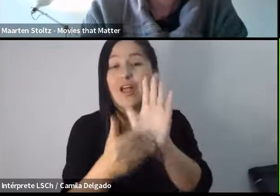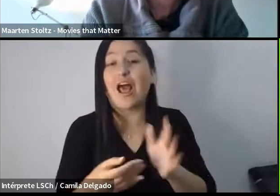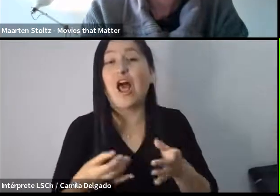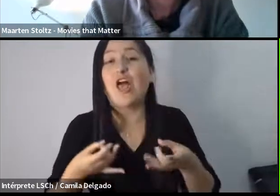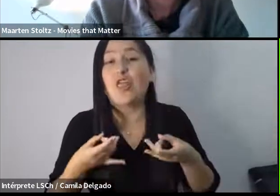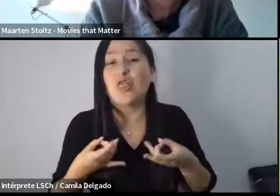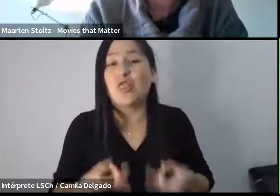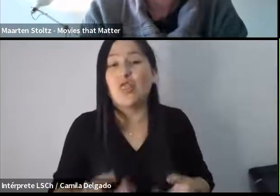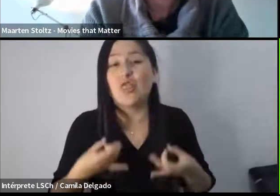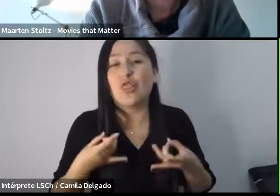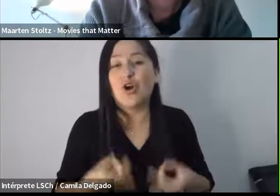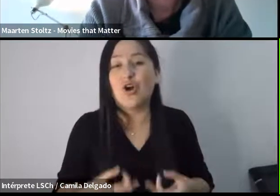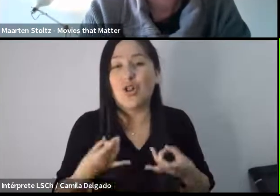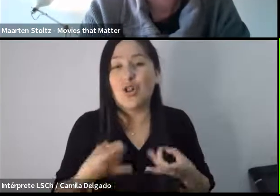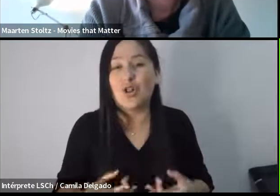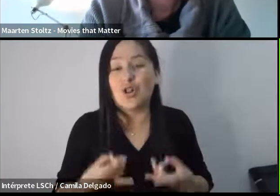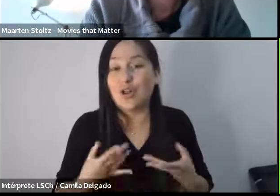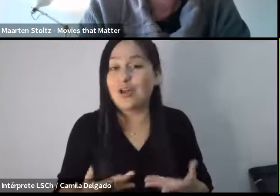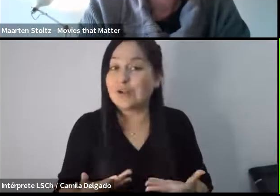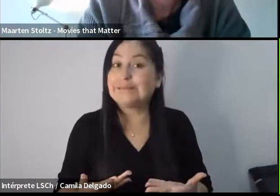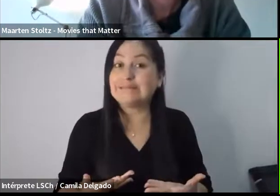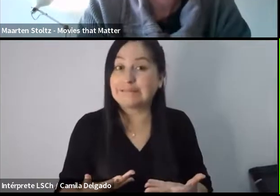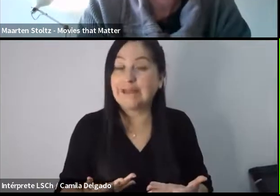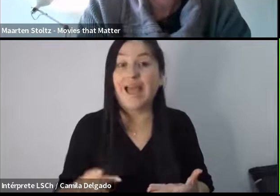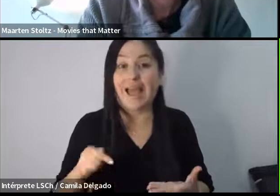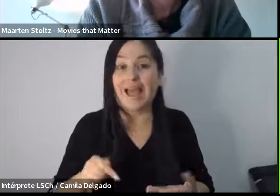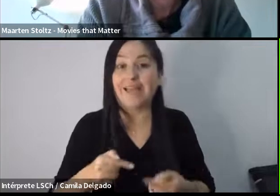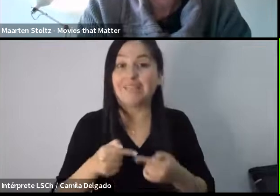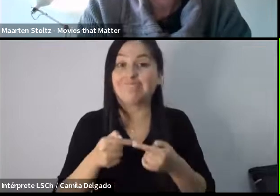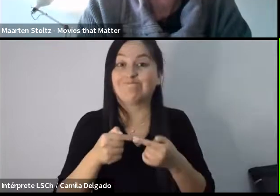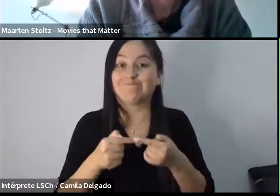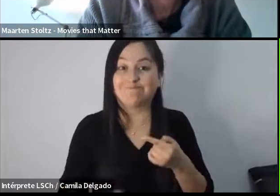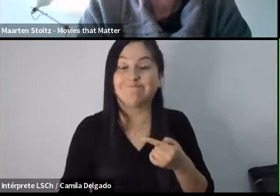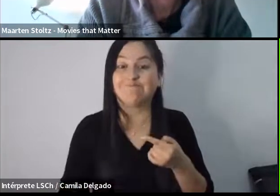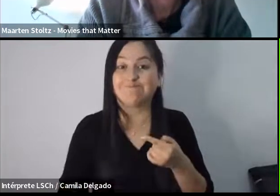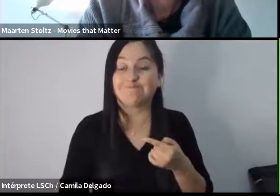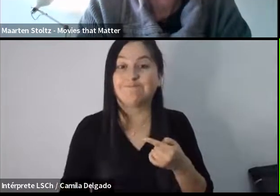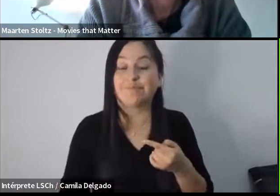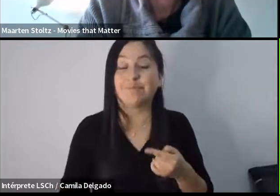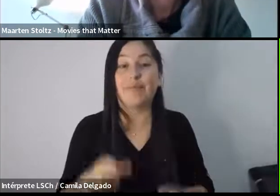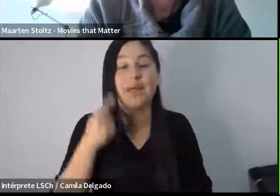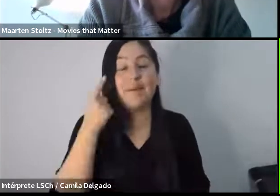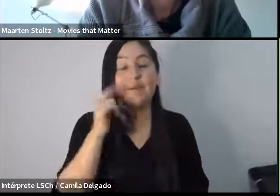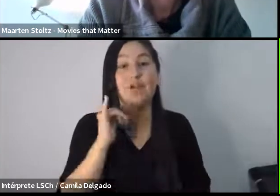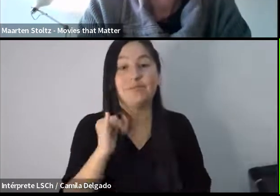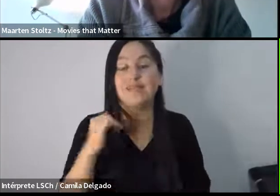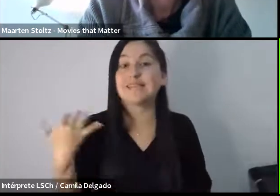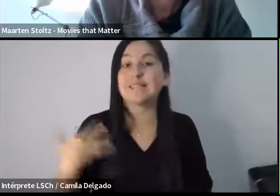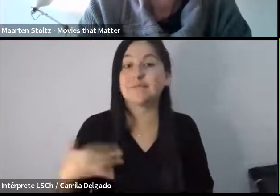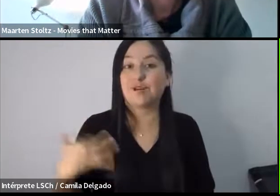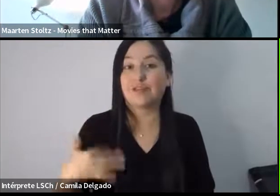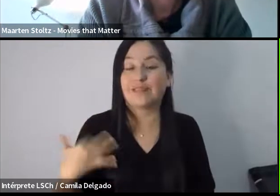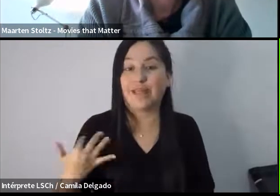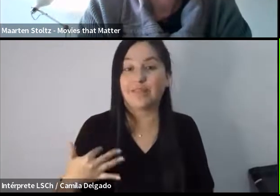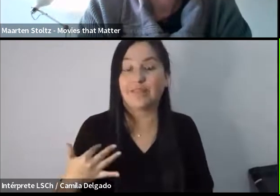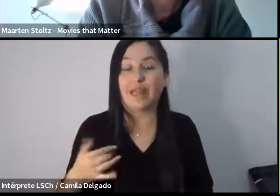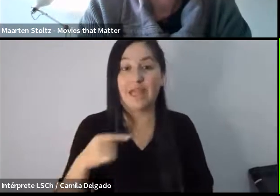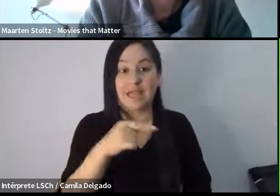una dialéctica, una contradicción, quizás, pero es importante hacer que una historia sea